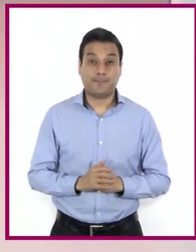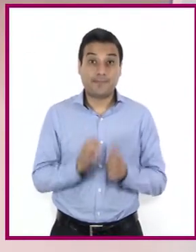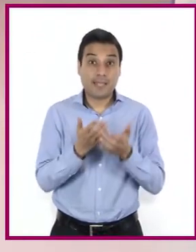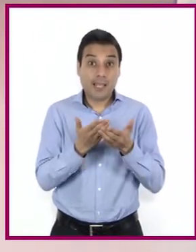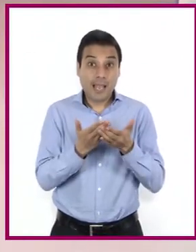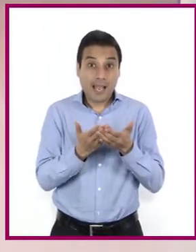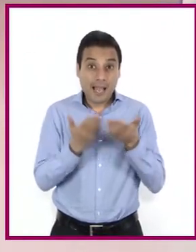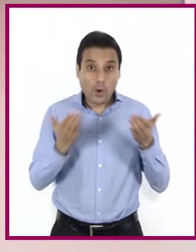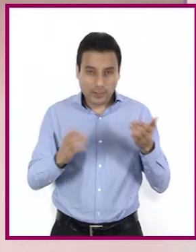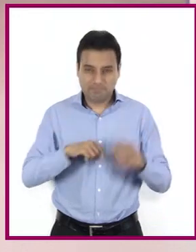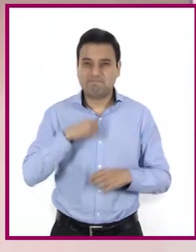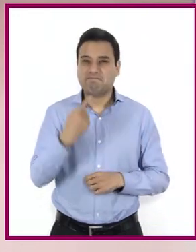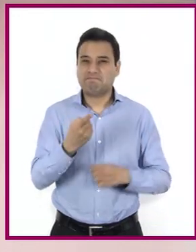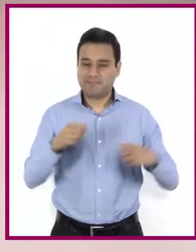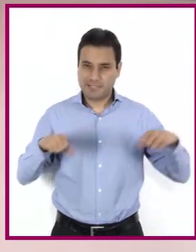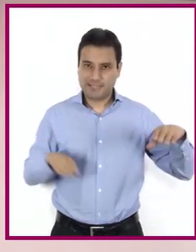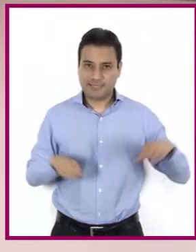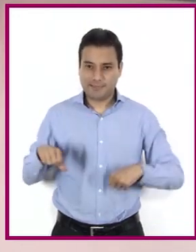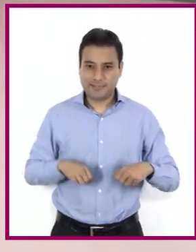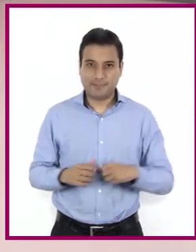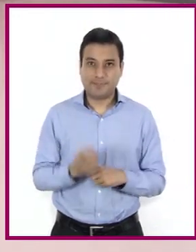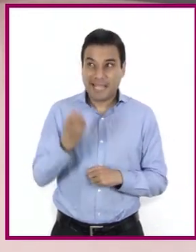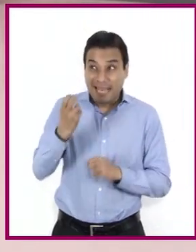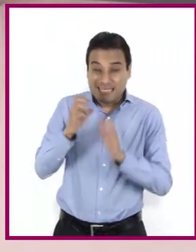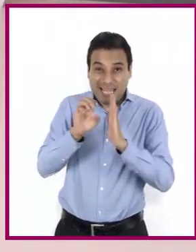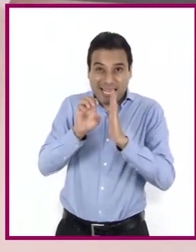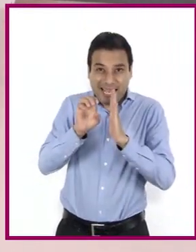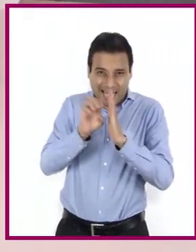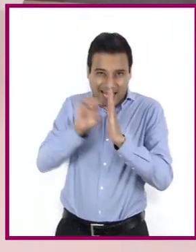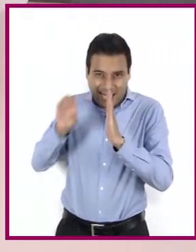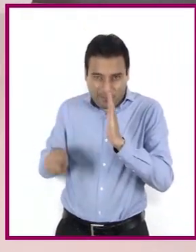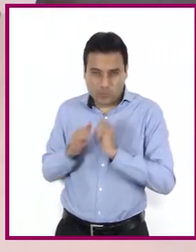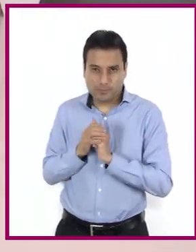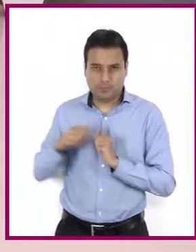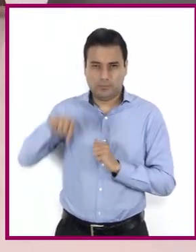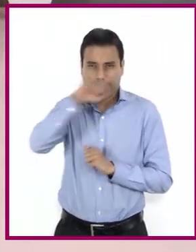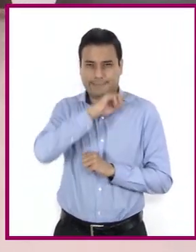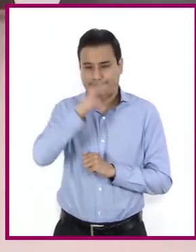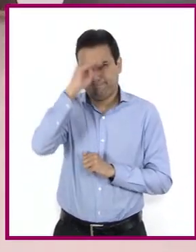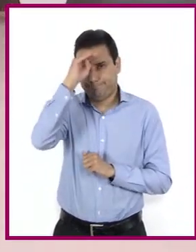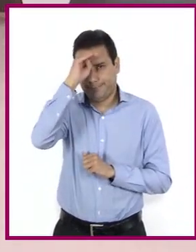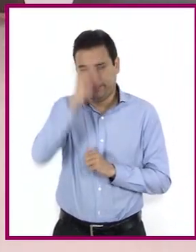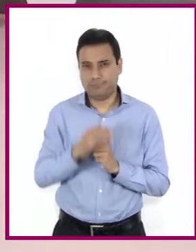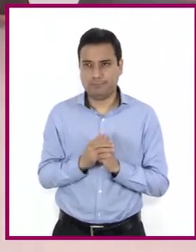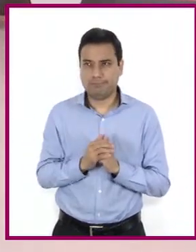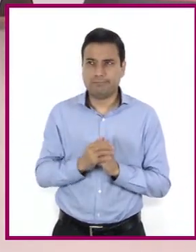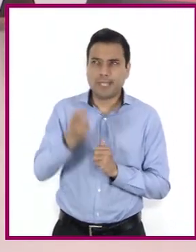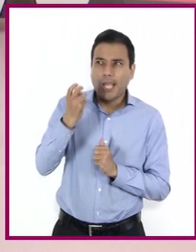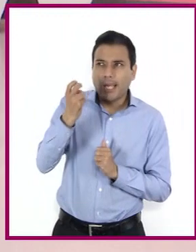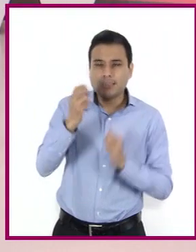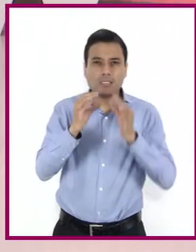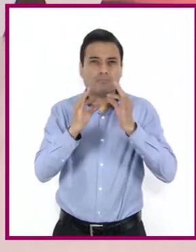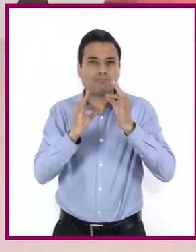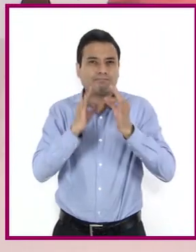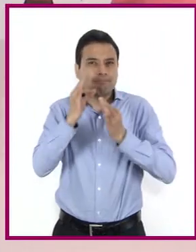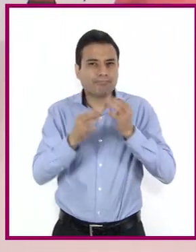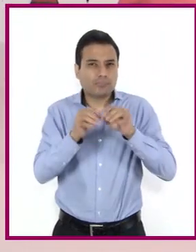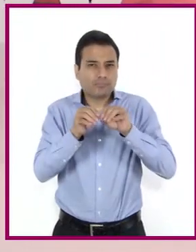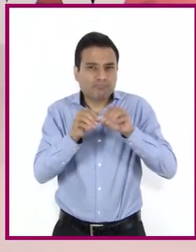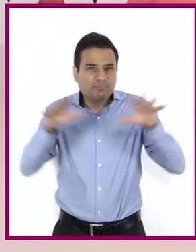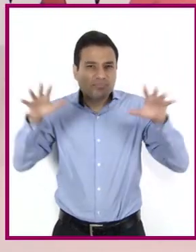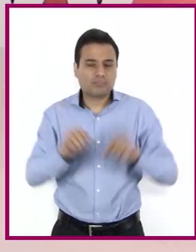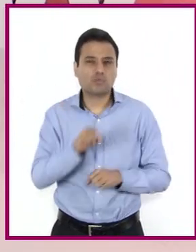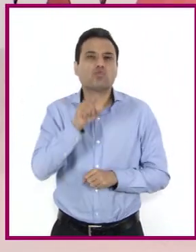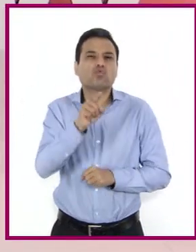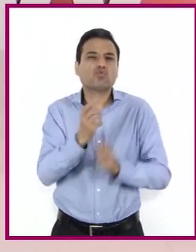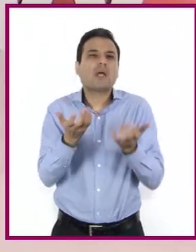Ahora tienen un reto. A partir de este ejemplo que observaron, piensen cómo difundirían esta campaña escolar y cómo le